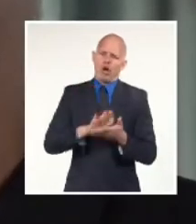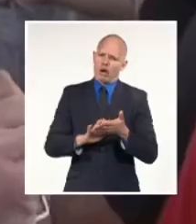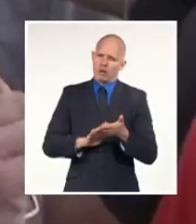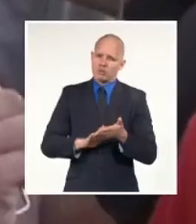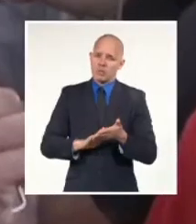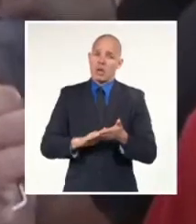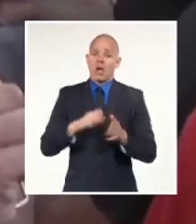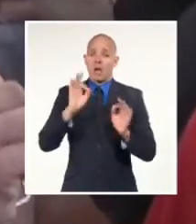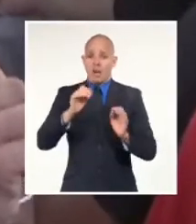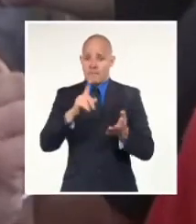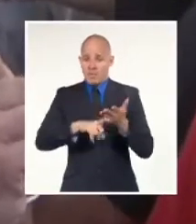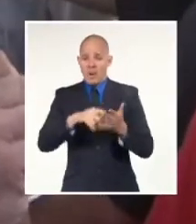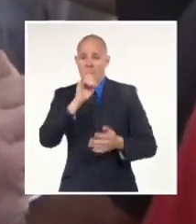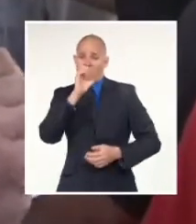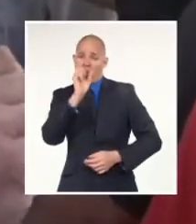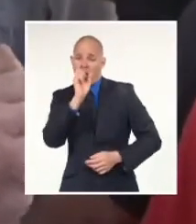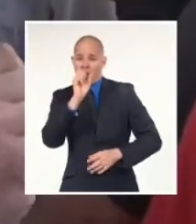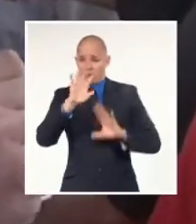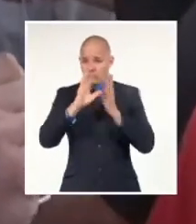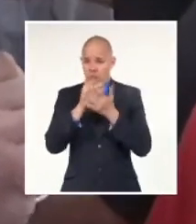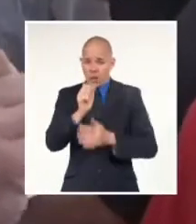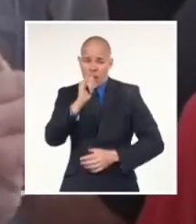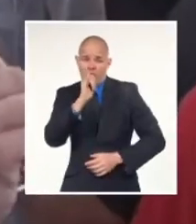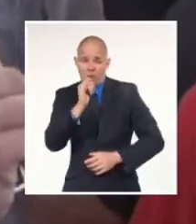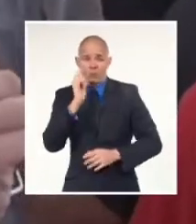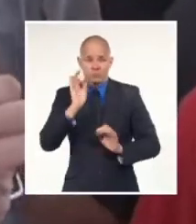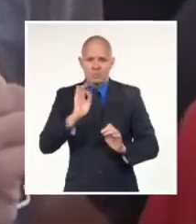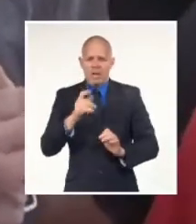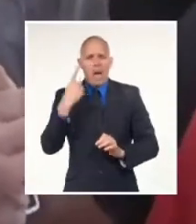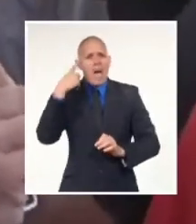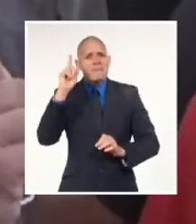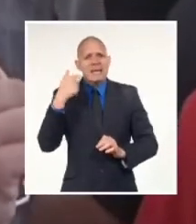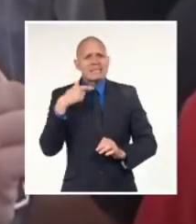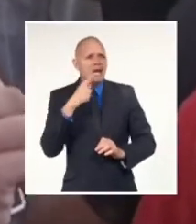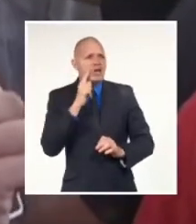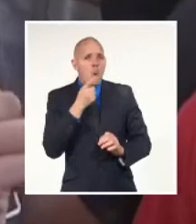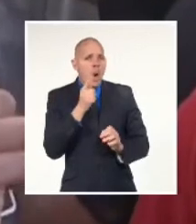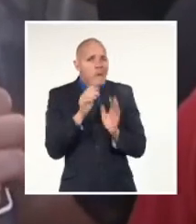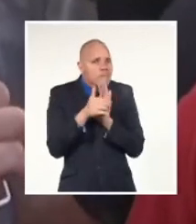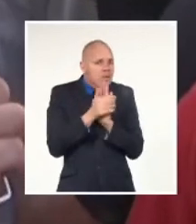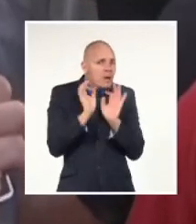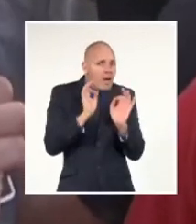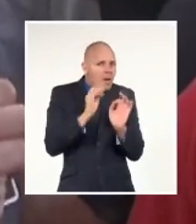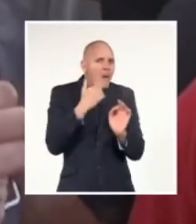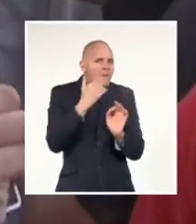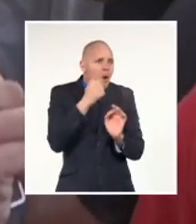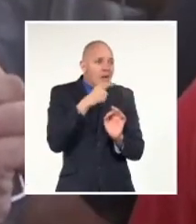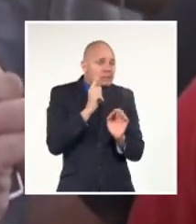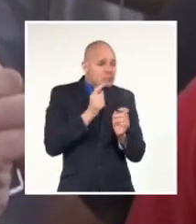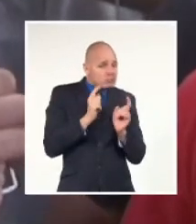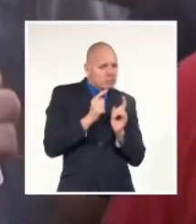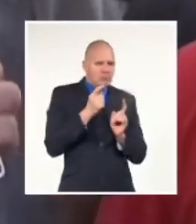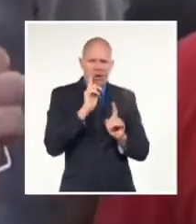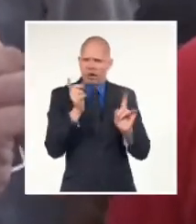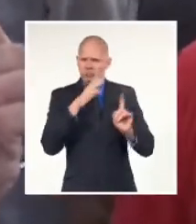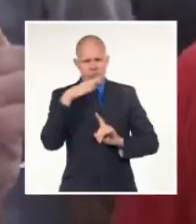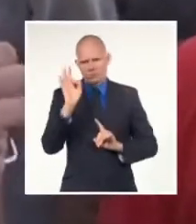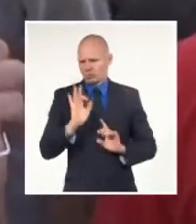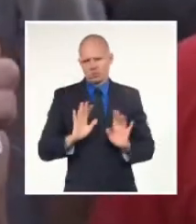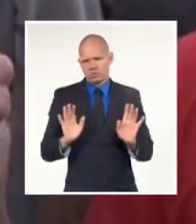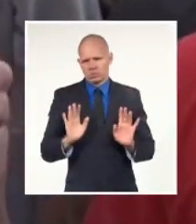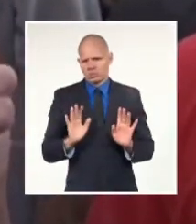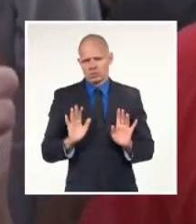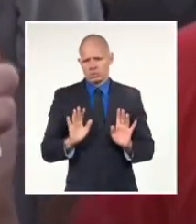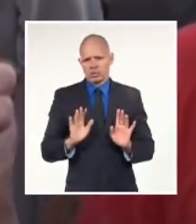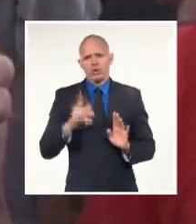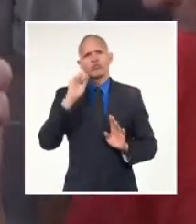escuchando. Y no he hablado con ningún policía y mi cabeza está presta. Yo prefería tener un macanazo. Yo no me gusta coger macanazo. Pero estoy dispuesto a cogerlo